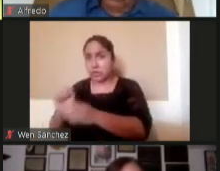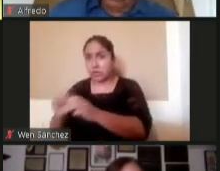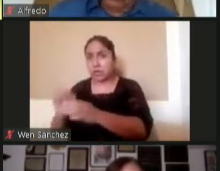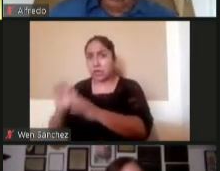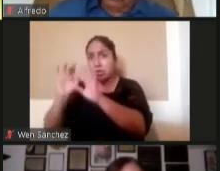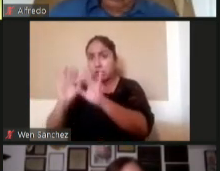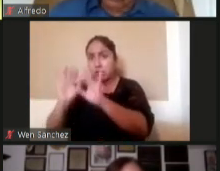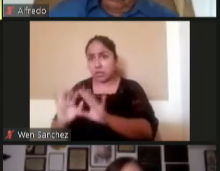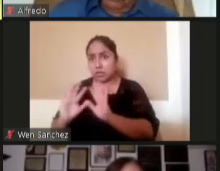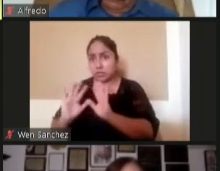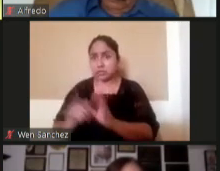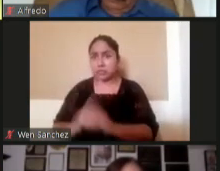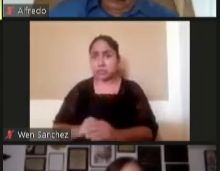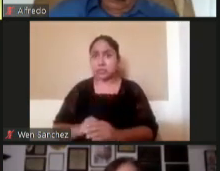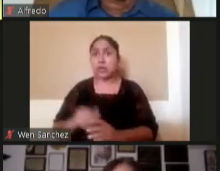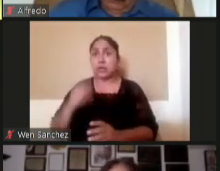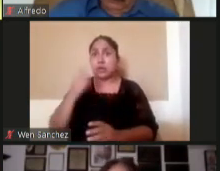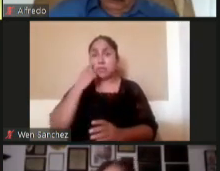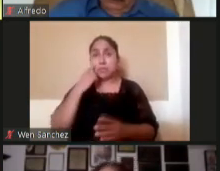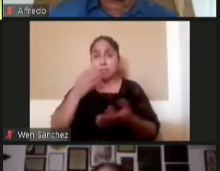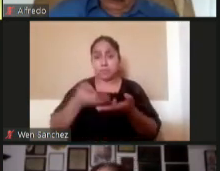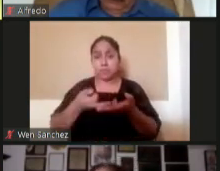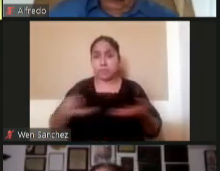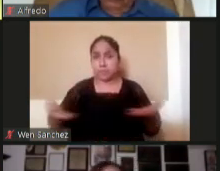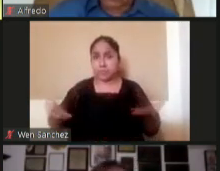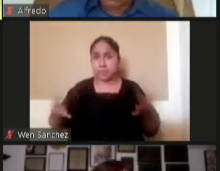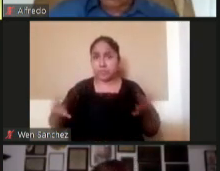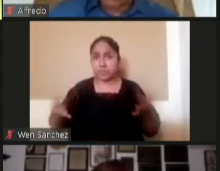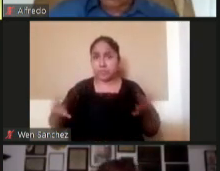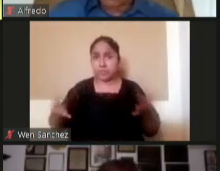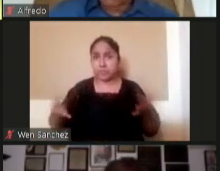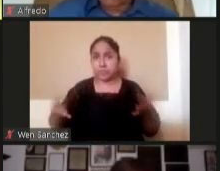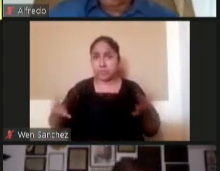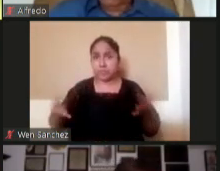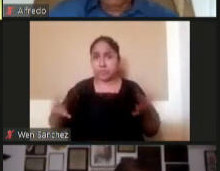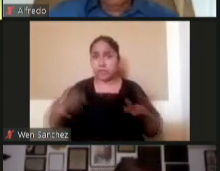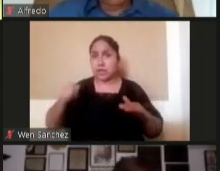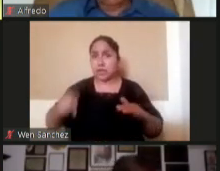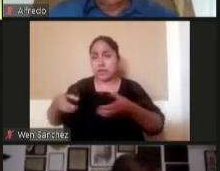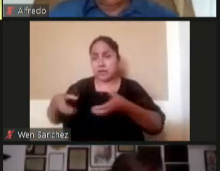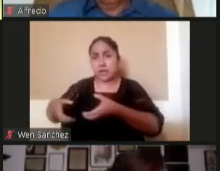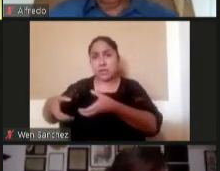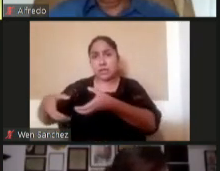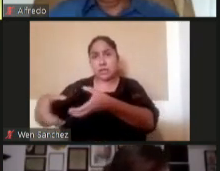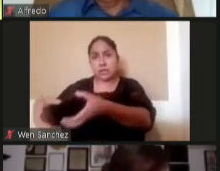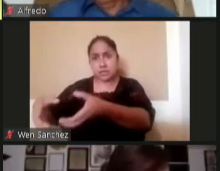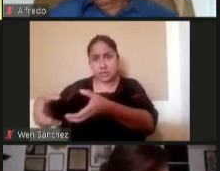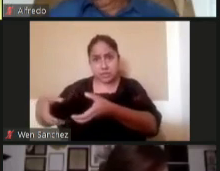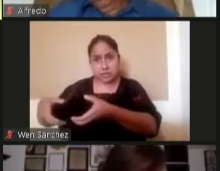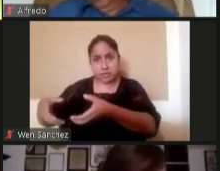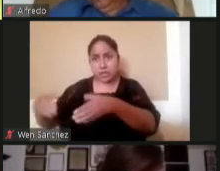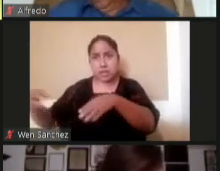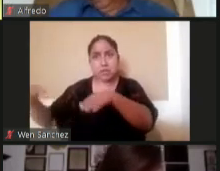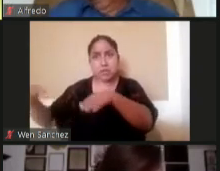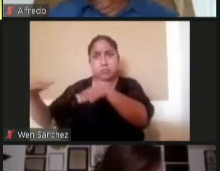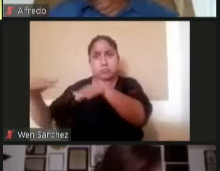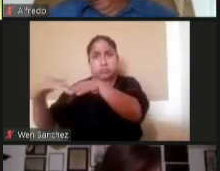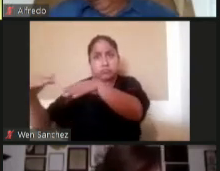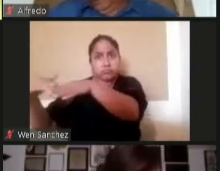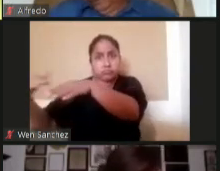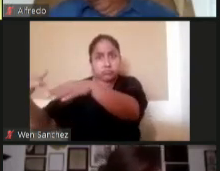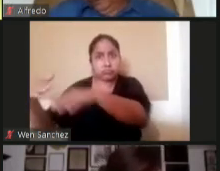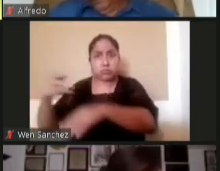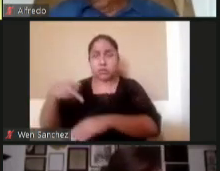zona muy cercana a la red de rutas troncales y su cobertura de influencia. Además, cuenta con la cobertura de